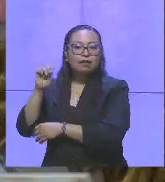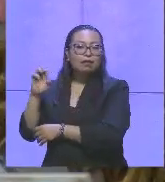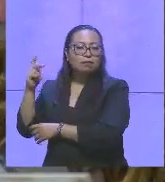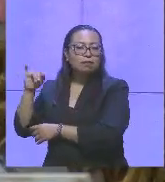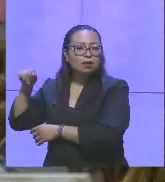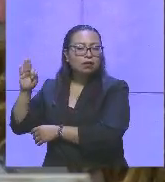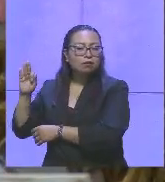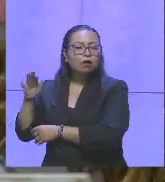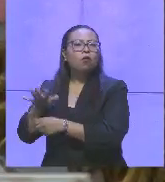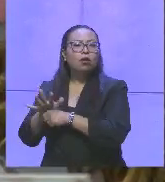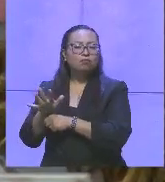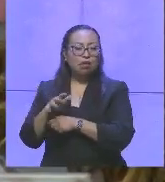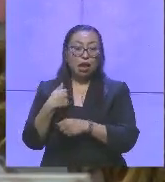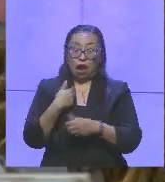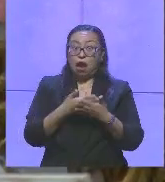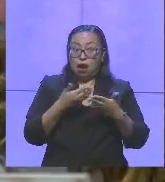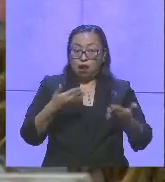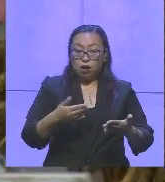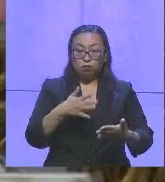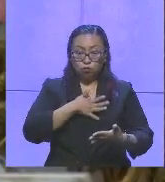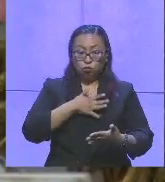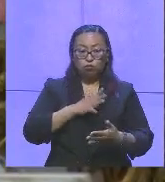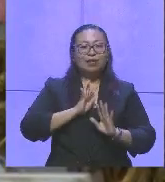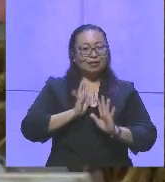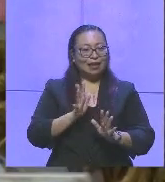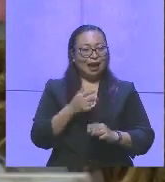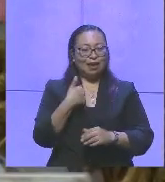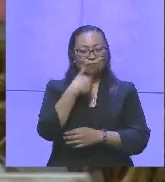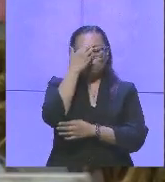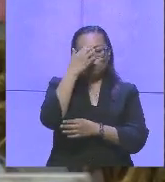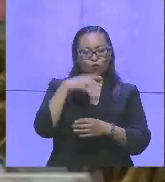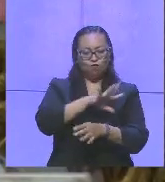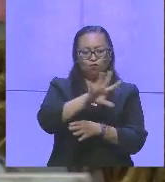como magistrado que hoy soy de la Sala Regional Ciudad de México,